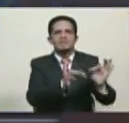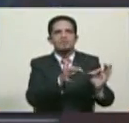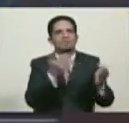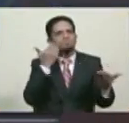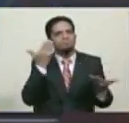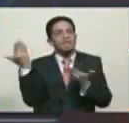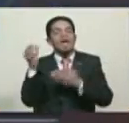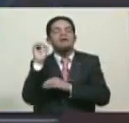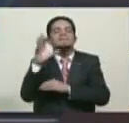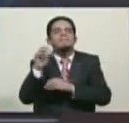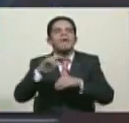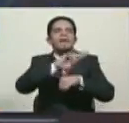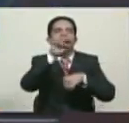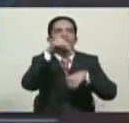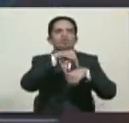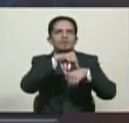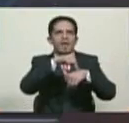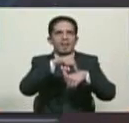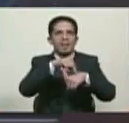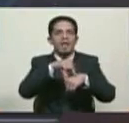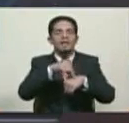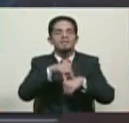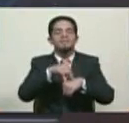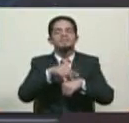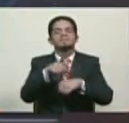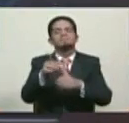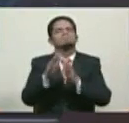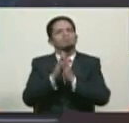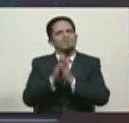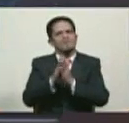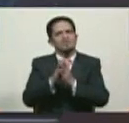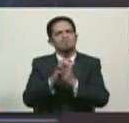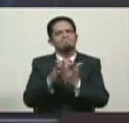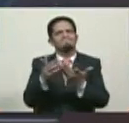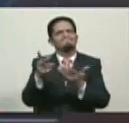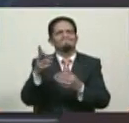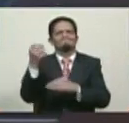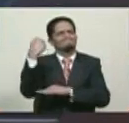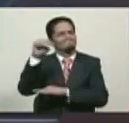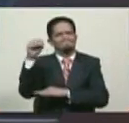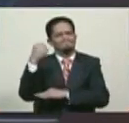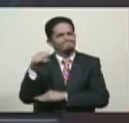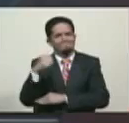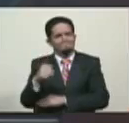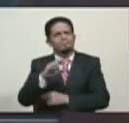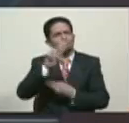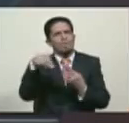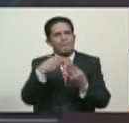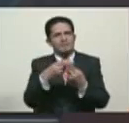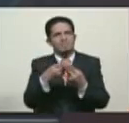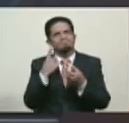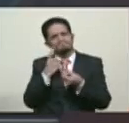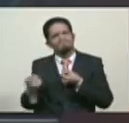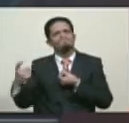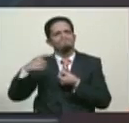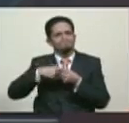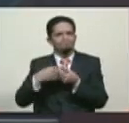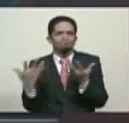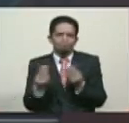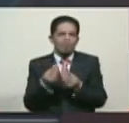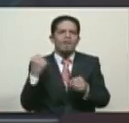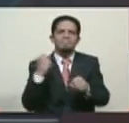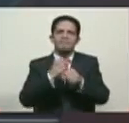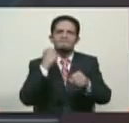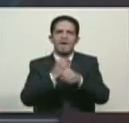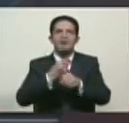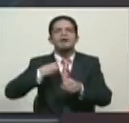Asamblea Nacional, a que depongan la actitud de desacato constitucional y se incorporen conjuntamente con nosotros para hacer